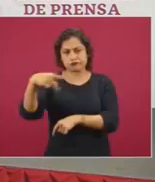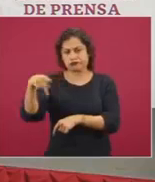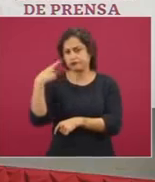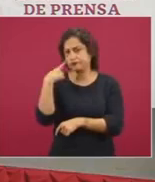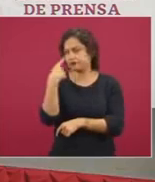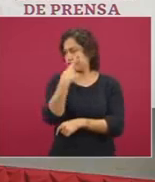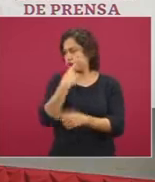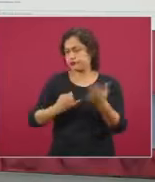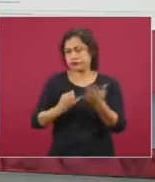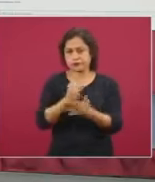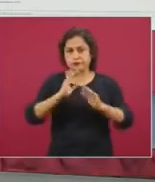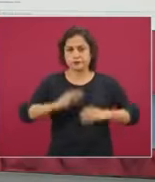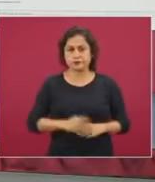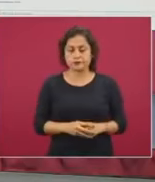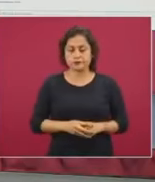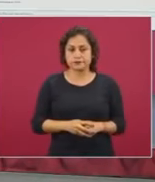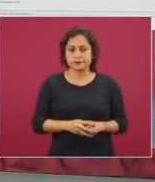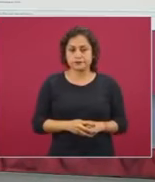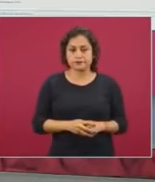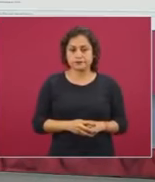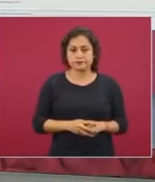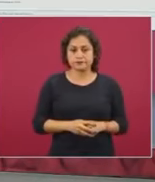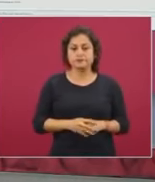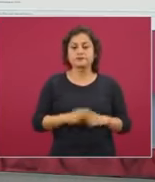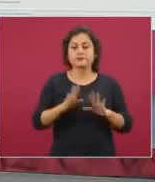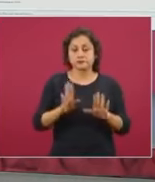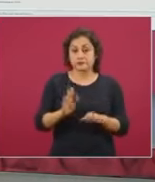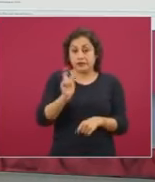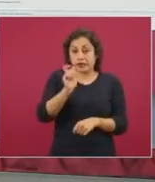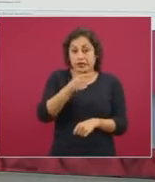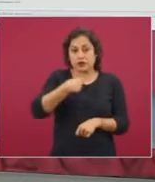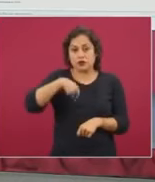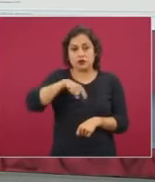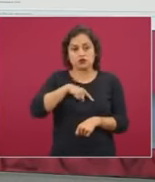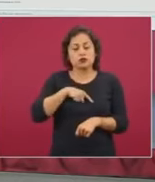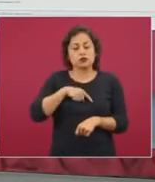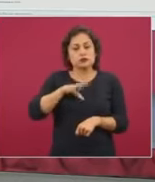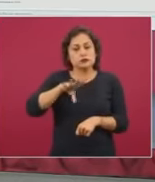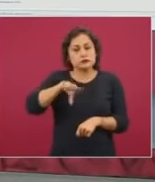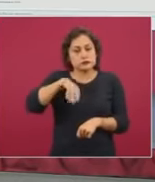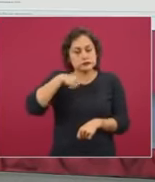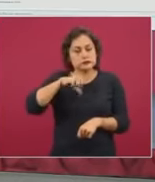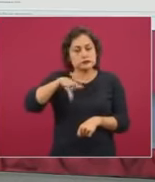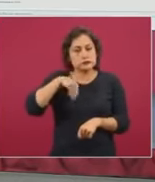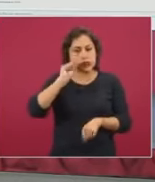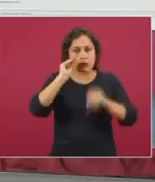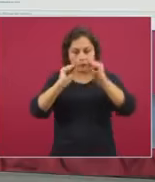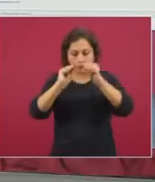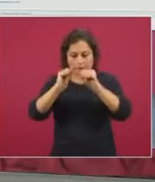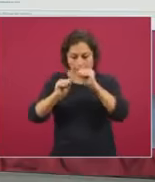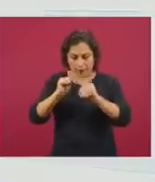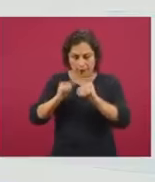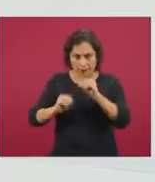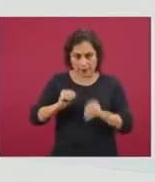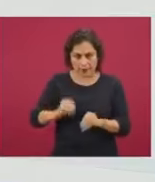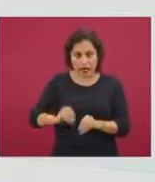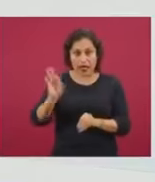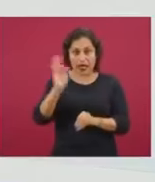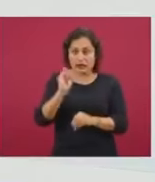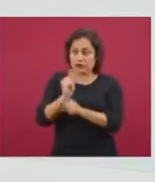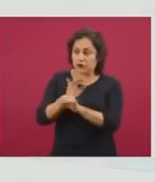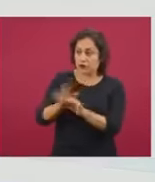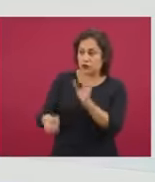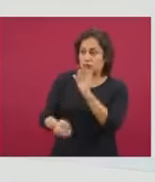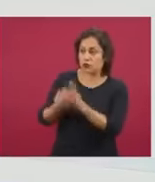para su análisis, ¿no? Y lo que se ha tratado es que al igual que otras bases de datos abiertos, pues cada vez que se renueva, pues mucho